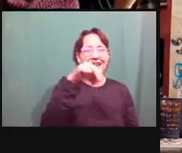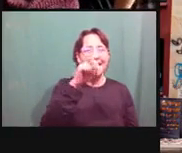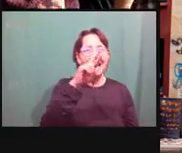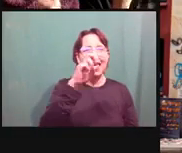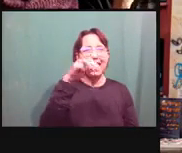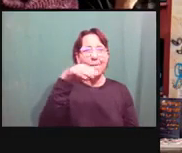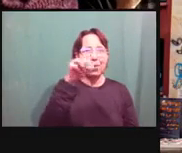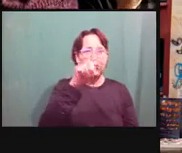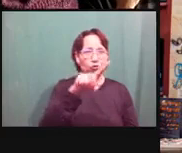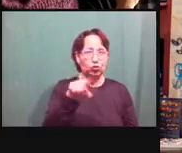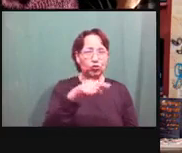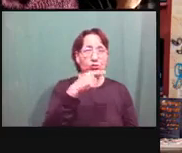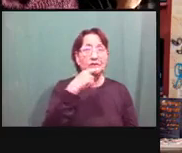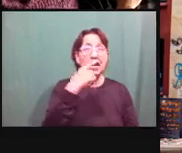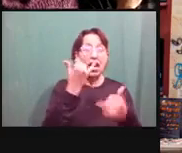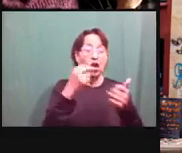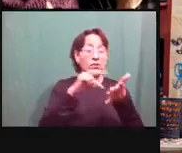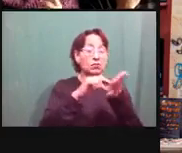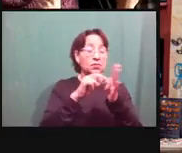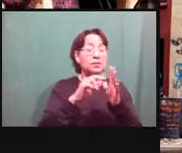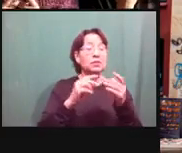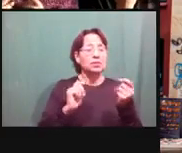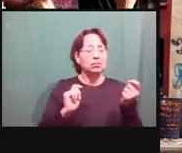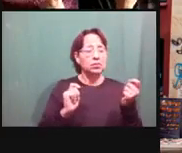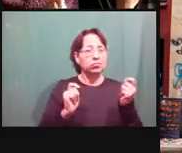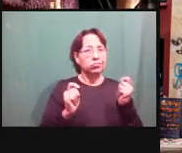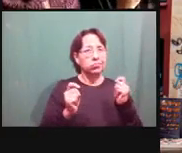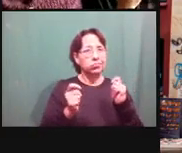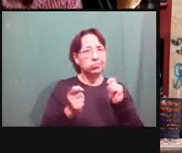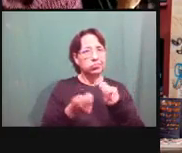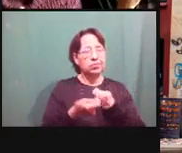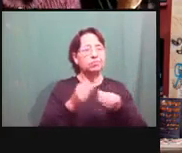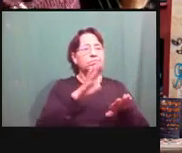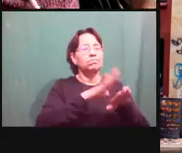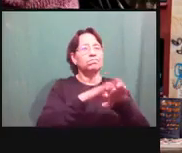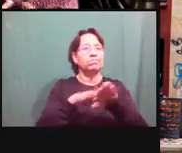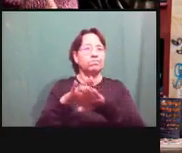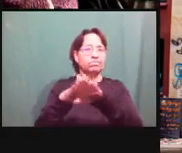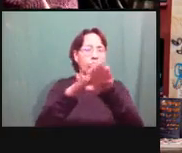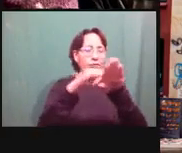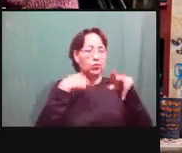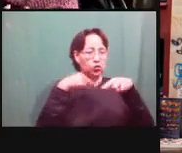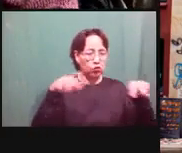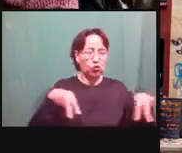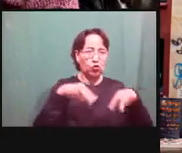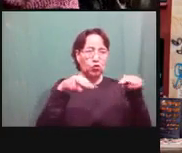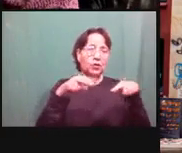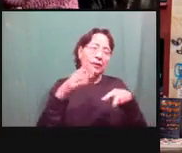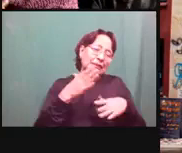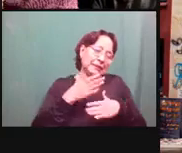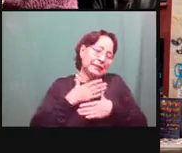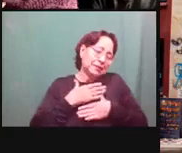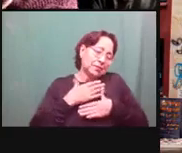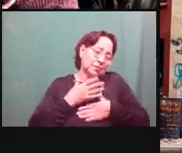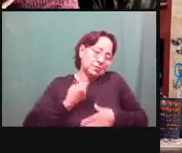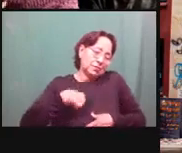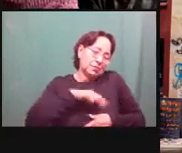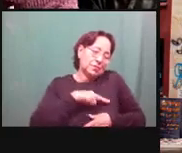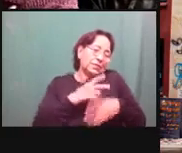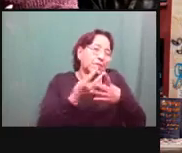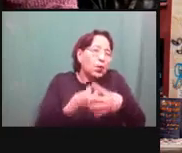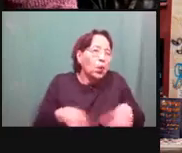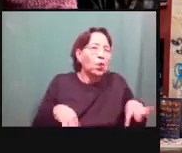facto de estamos transformándonos, estamos anunciándonos como sociedad. Era para nosotras también muy importante empezar